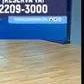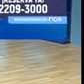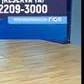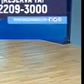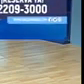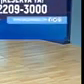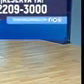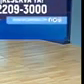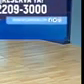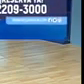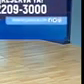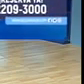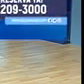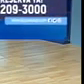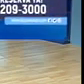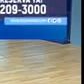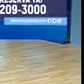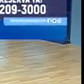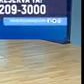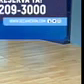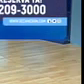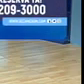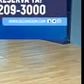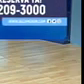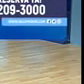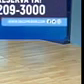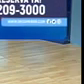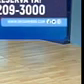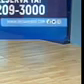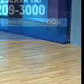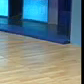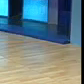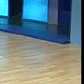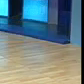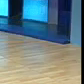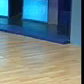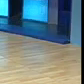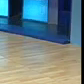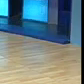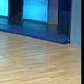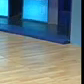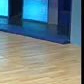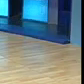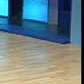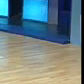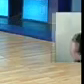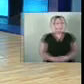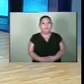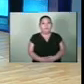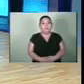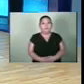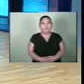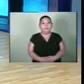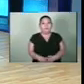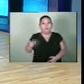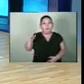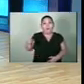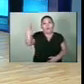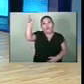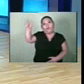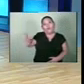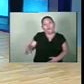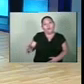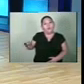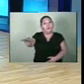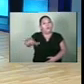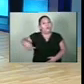2209-3000. Y bueno, también les tenemos otra recomendación. En la sección Negocios Hechos conoceremos el trabajo de un hotel ubicado en la zona